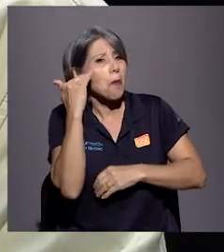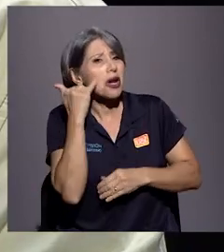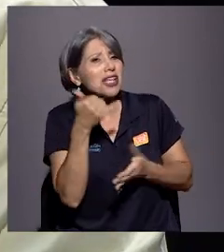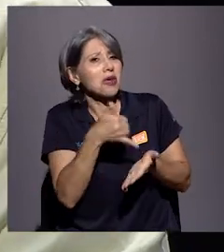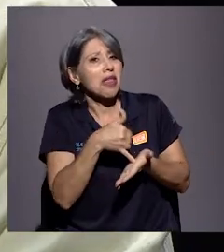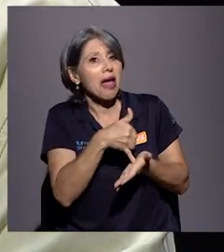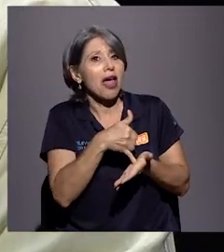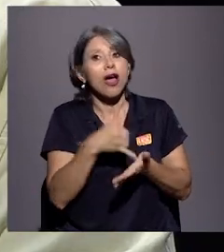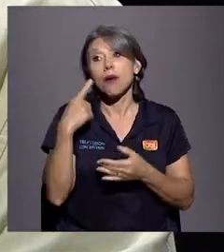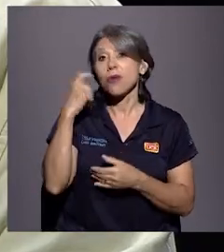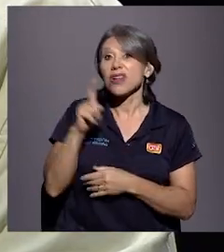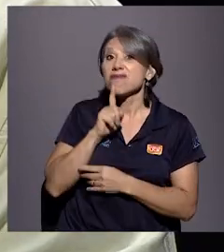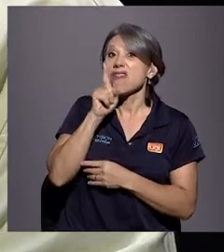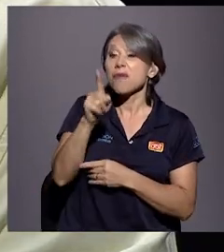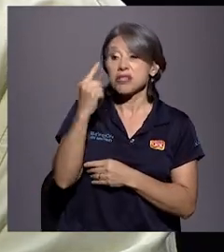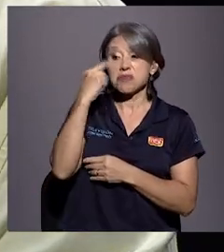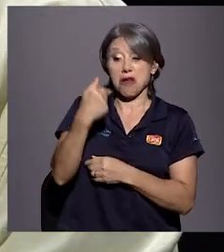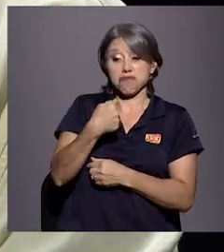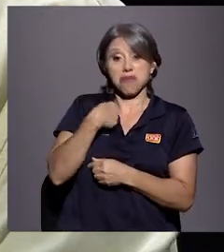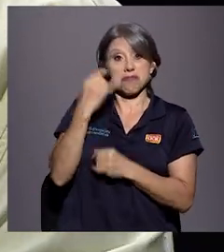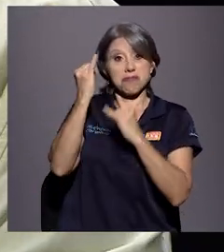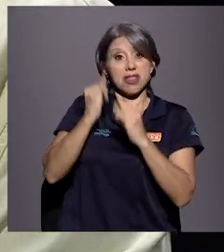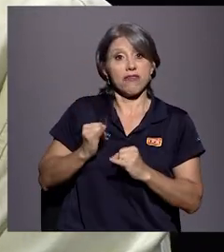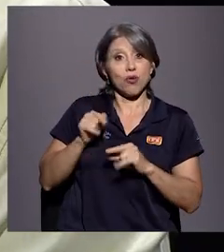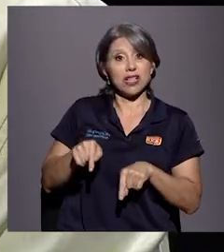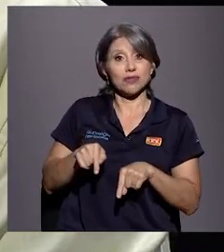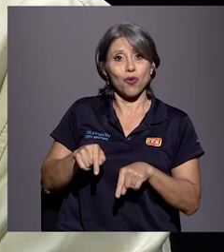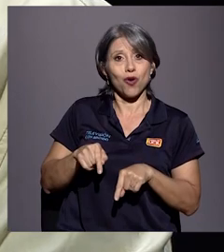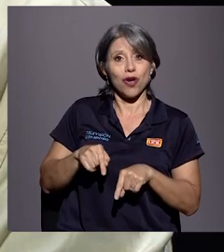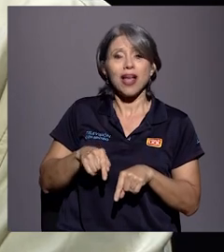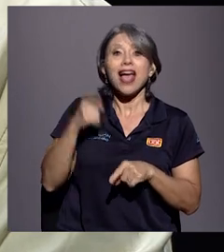porque realmente el individualismo es realmente lo ideal